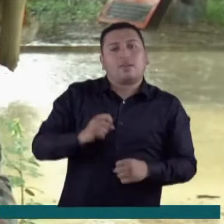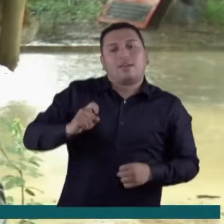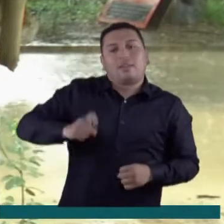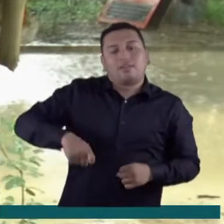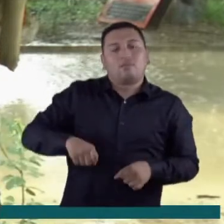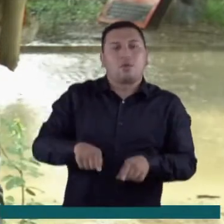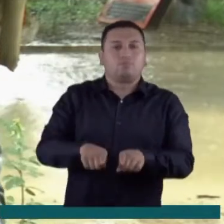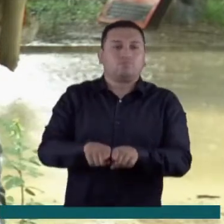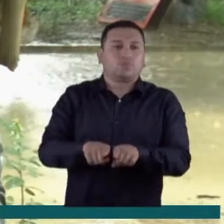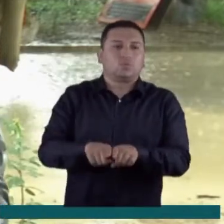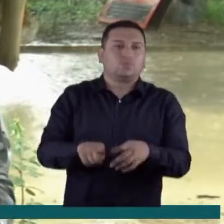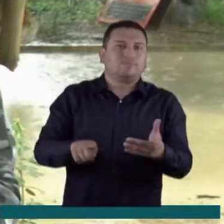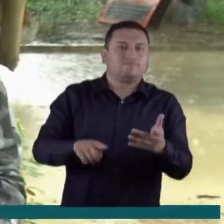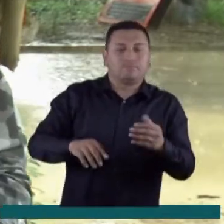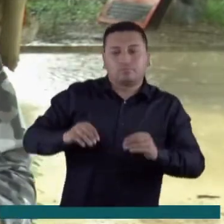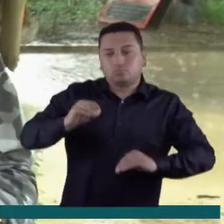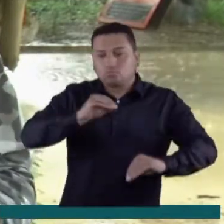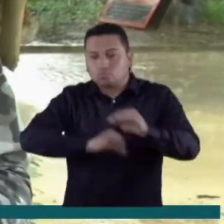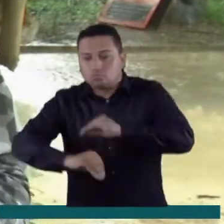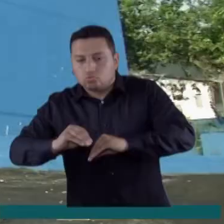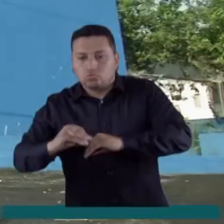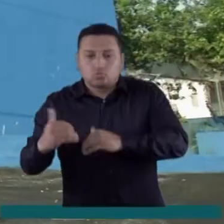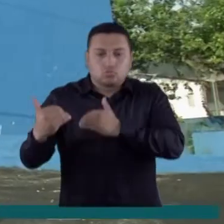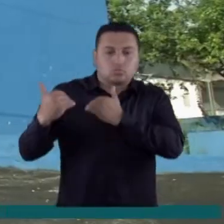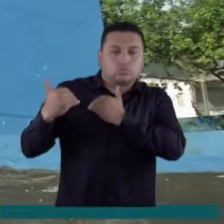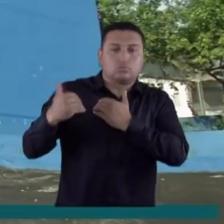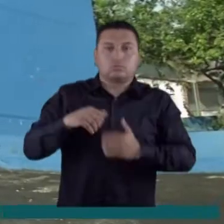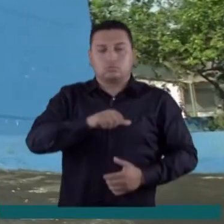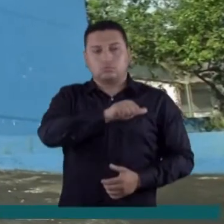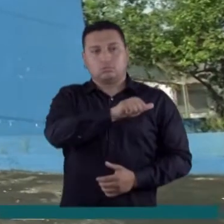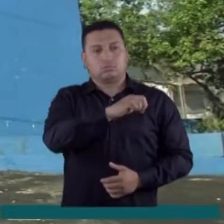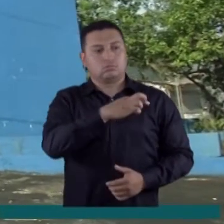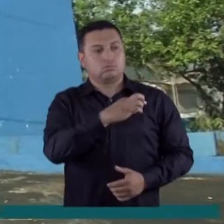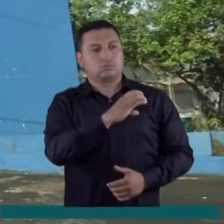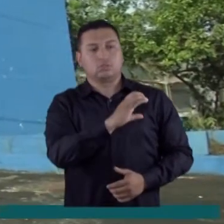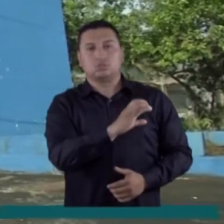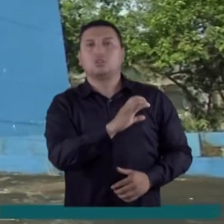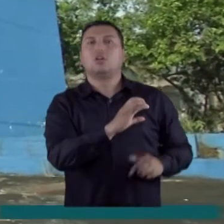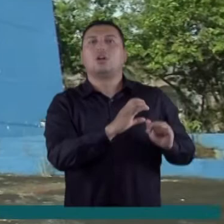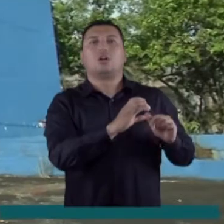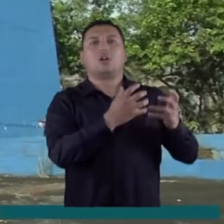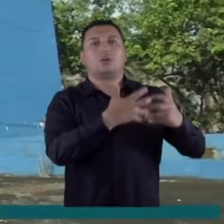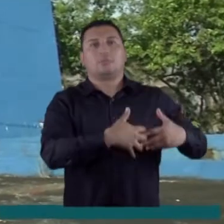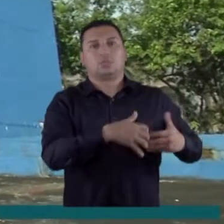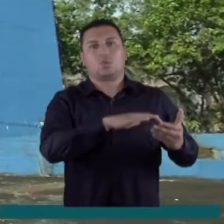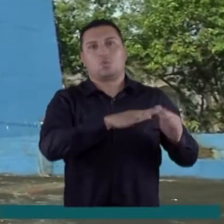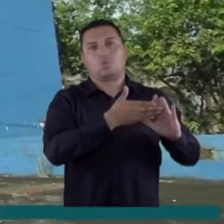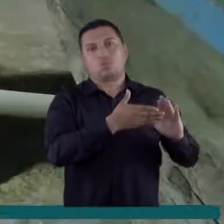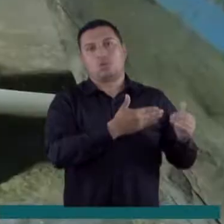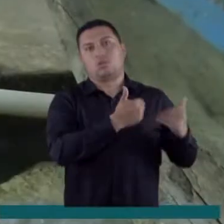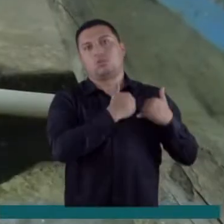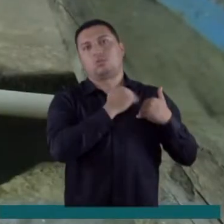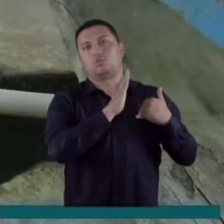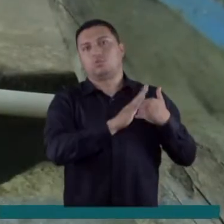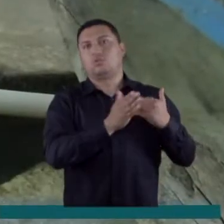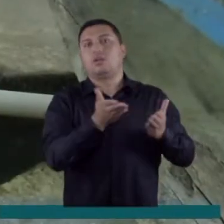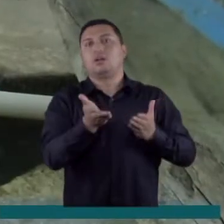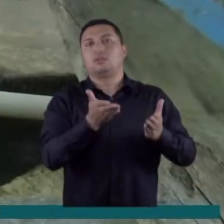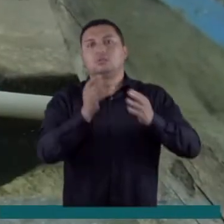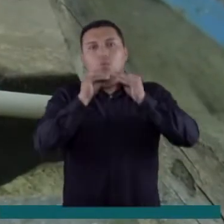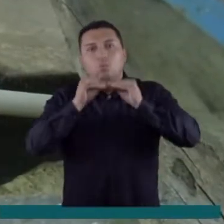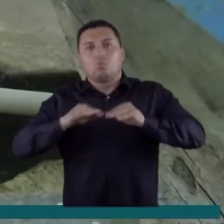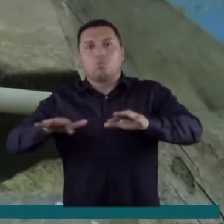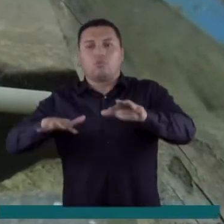la debe realizar o manejar es la APC, que es la empresa comunitaria